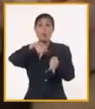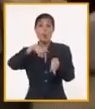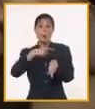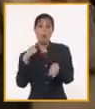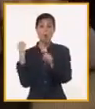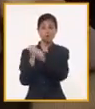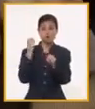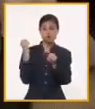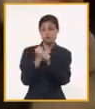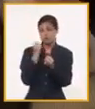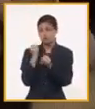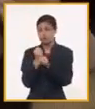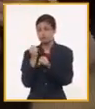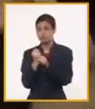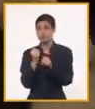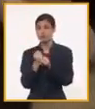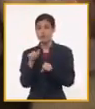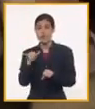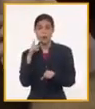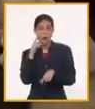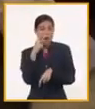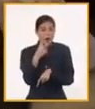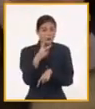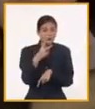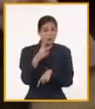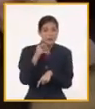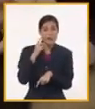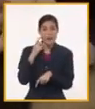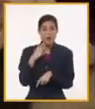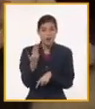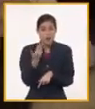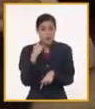iban a ir, quedaban una consultica para irse para la otra, entonces fui